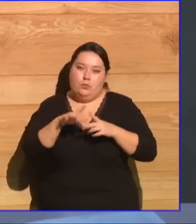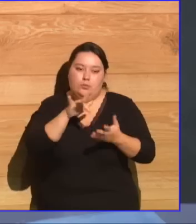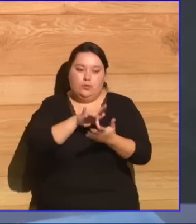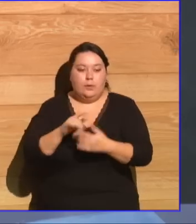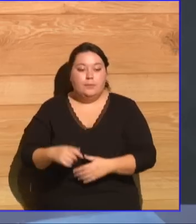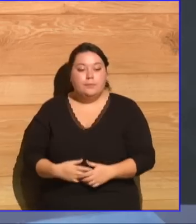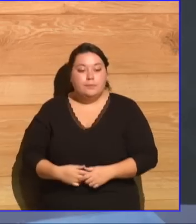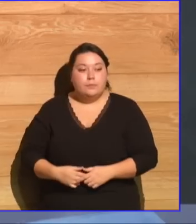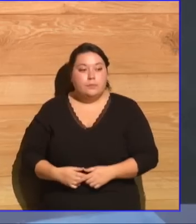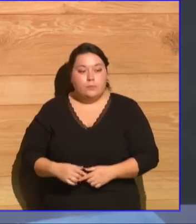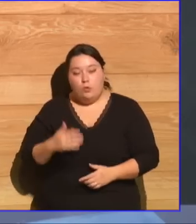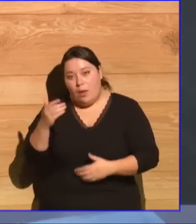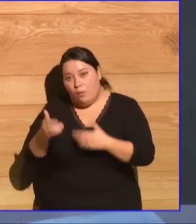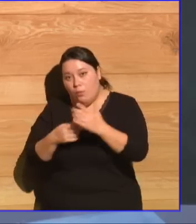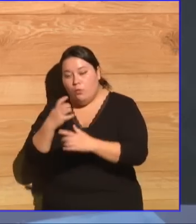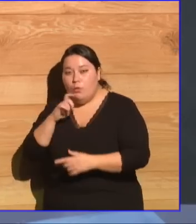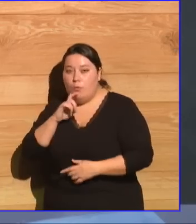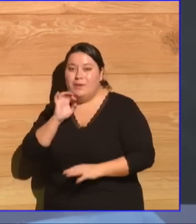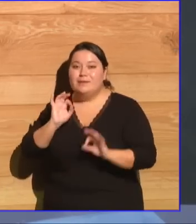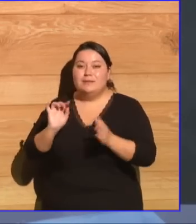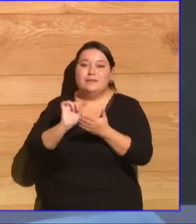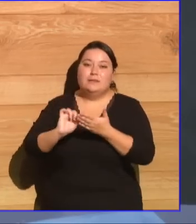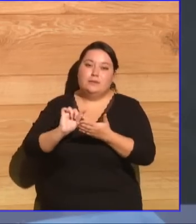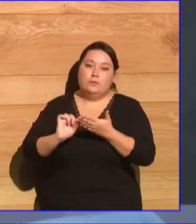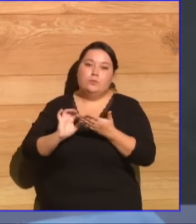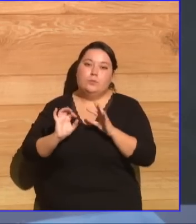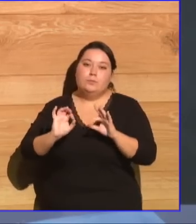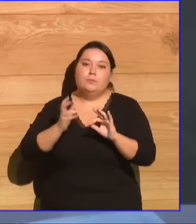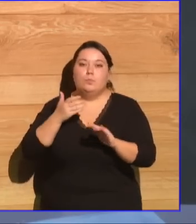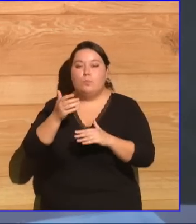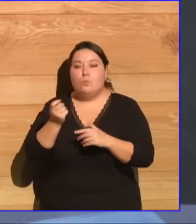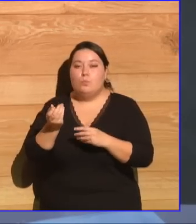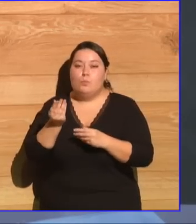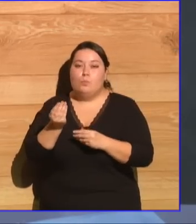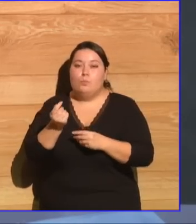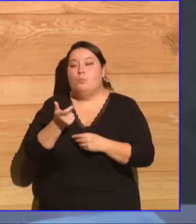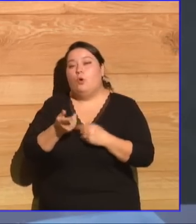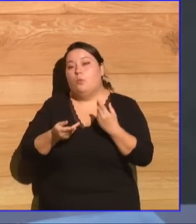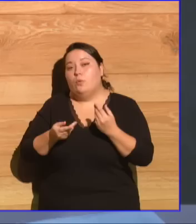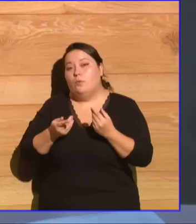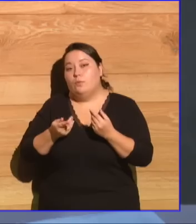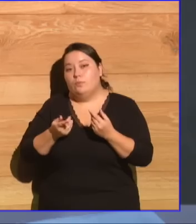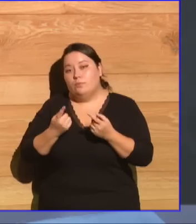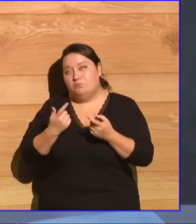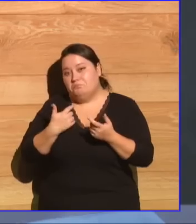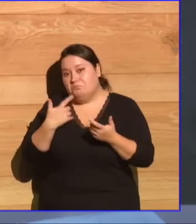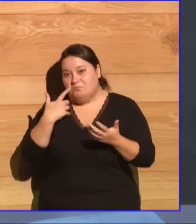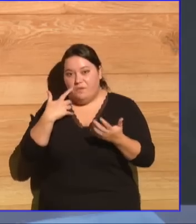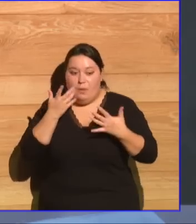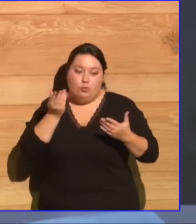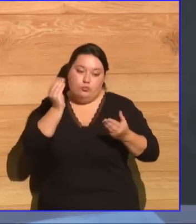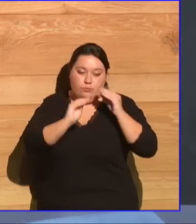película tiene una evolución, por otro lado, compleja también en su escritura, conforme se van añadiendo estrellas. Ya vimos